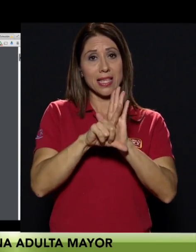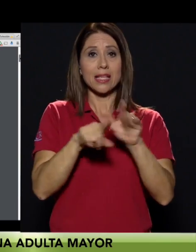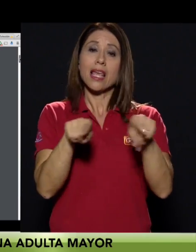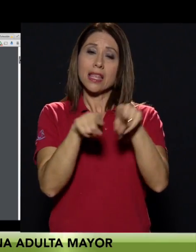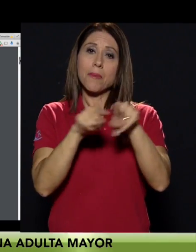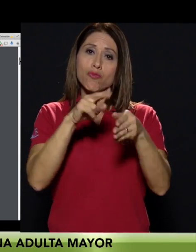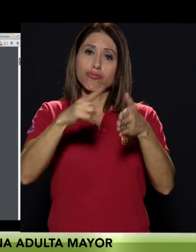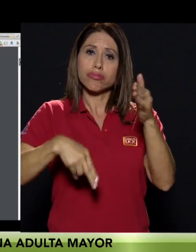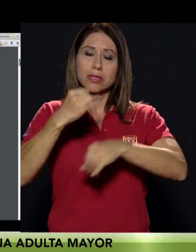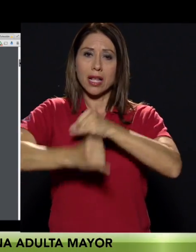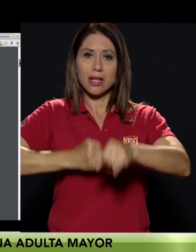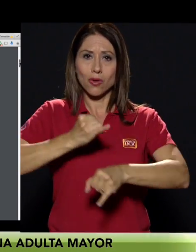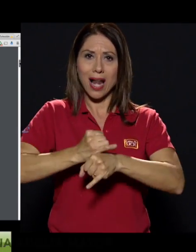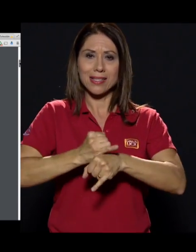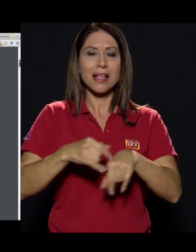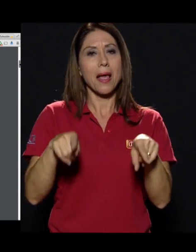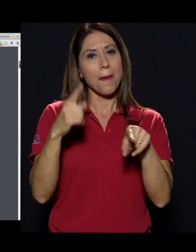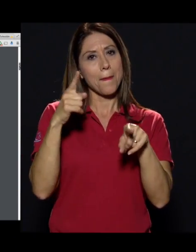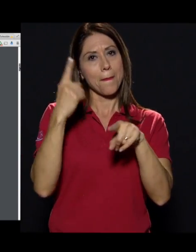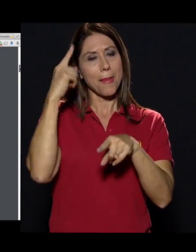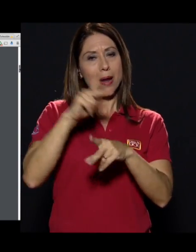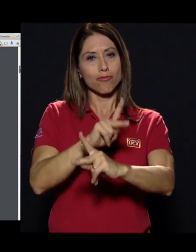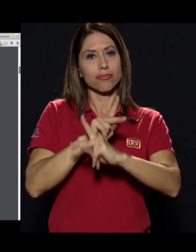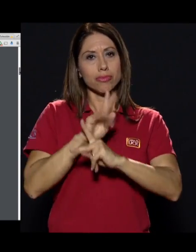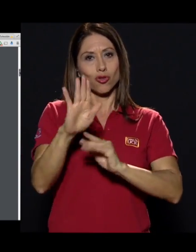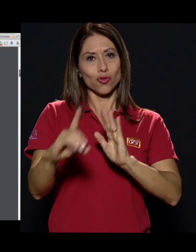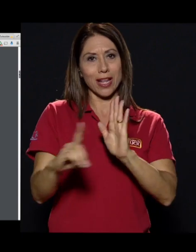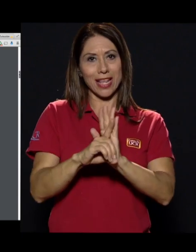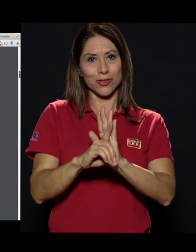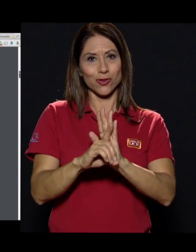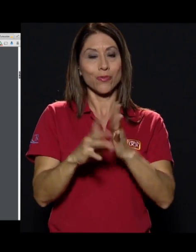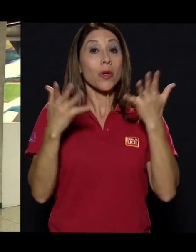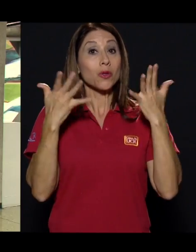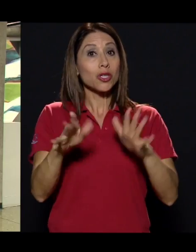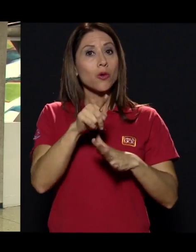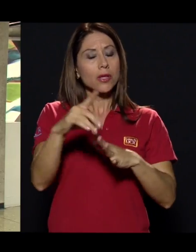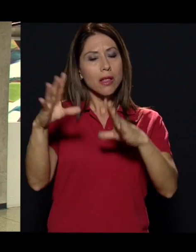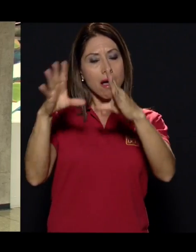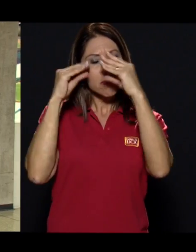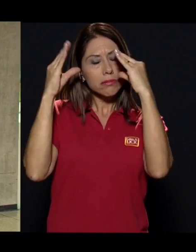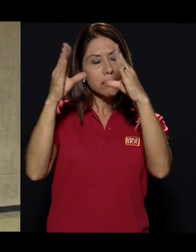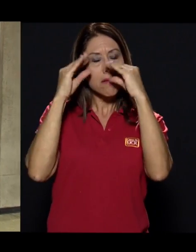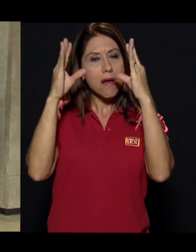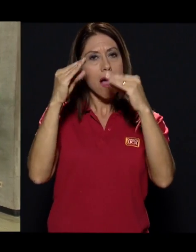e internacionales que también están encargados de proteger sus derechos. Una vez que usted esté